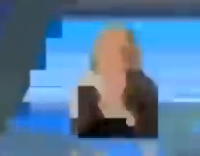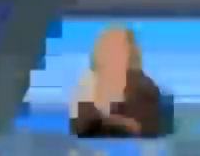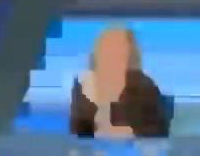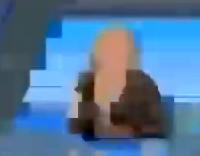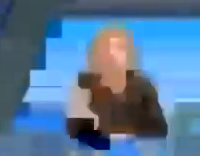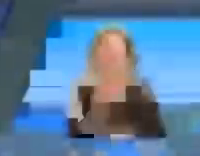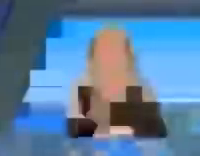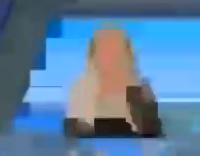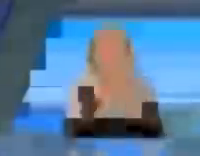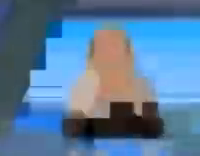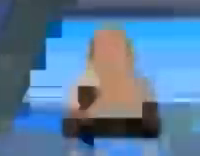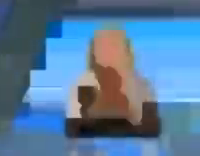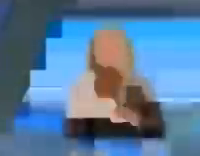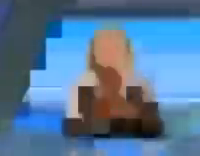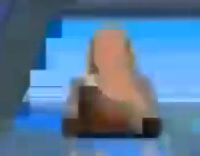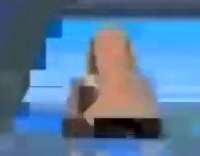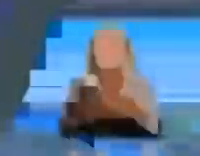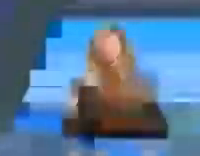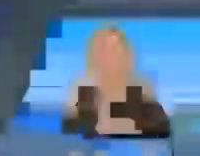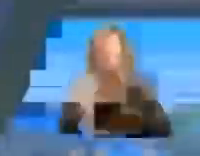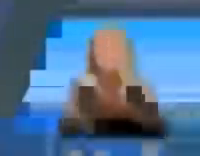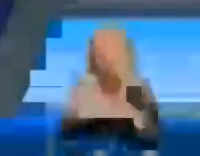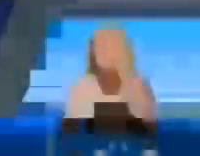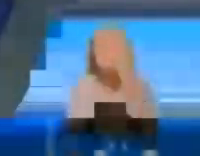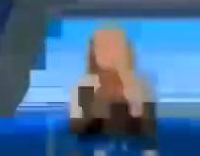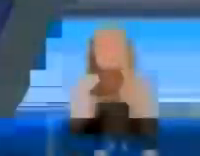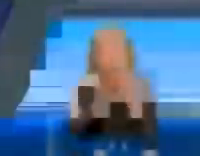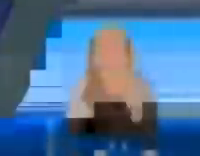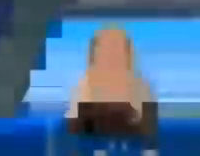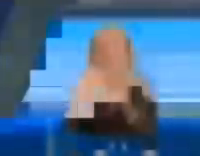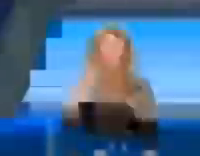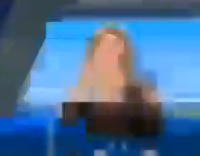por no dar trámite normal al allanamiento de un artículo.